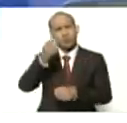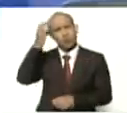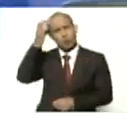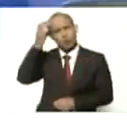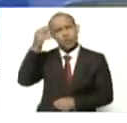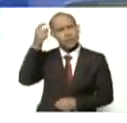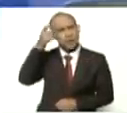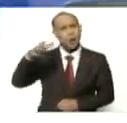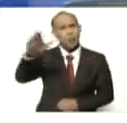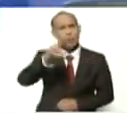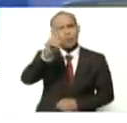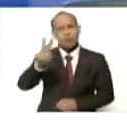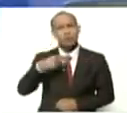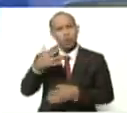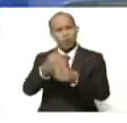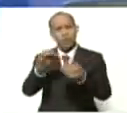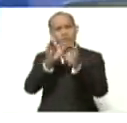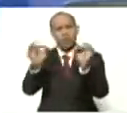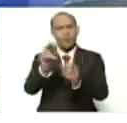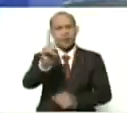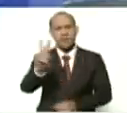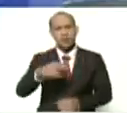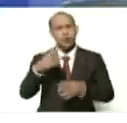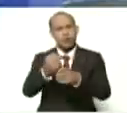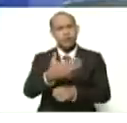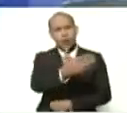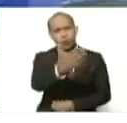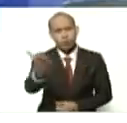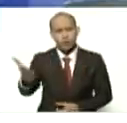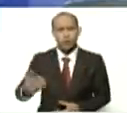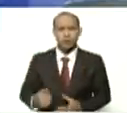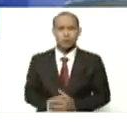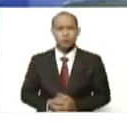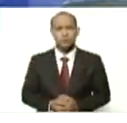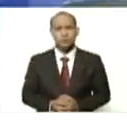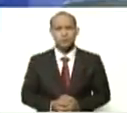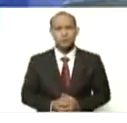confía en la familia venezolana confío en ustedes compatriotas